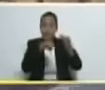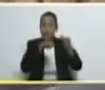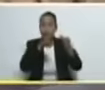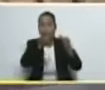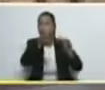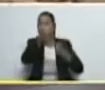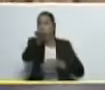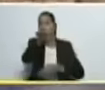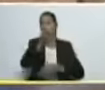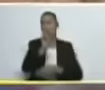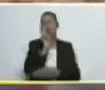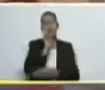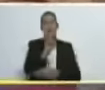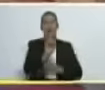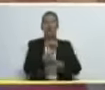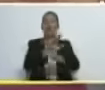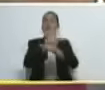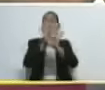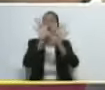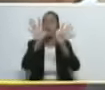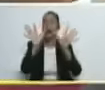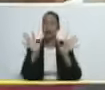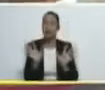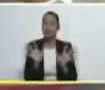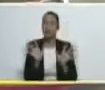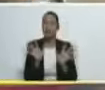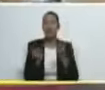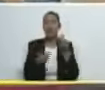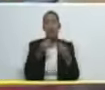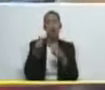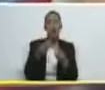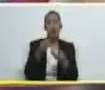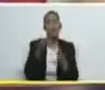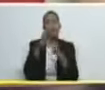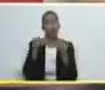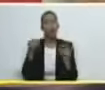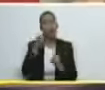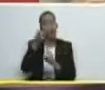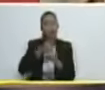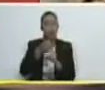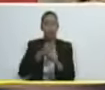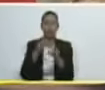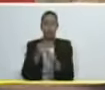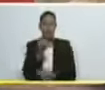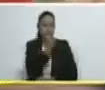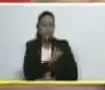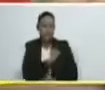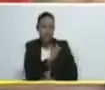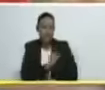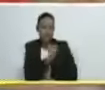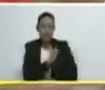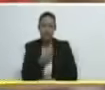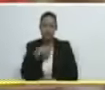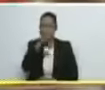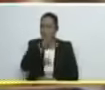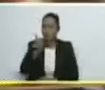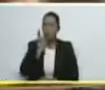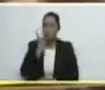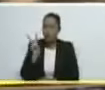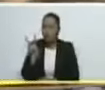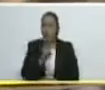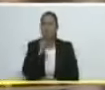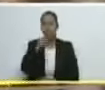y veo claramente la recompensa de nuestra lucha y nuestro sacrificio. Pero veo hacia el